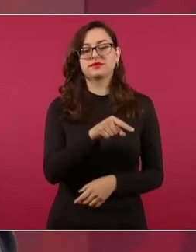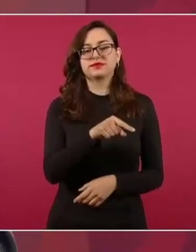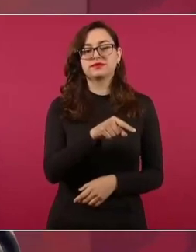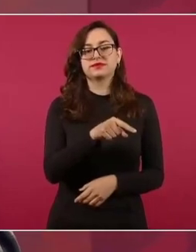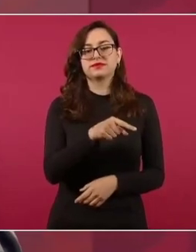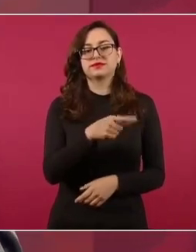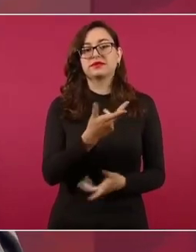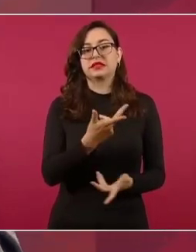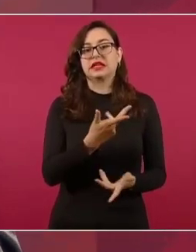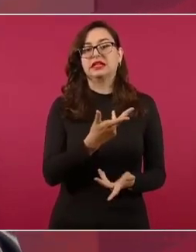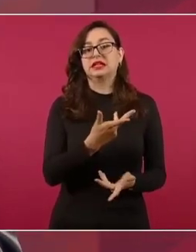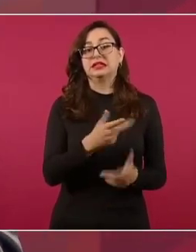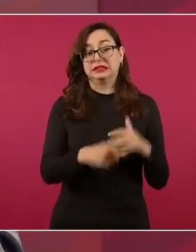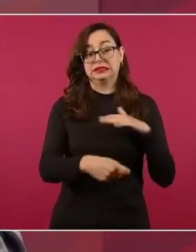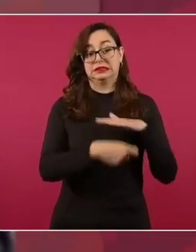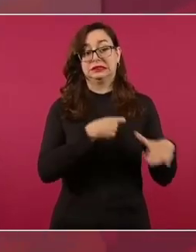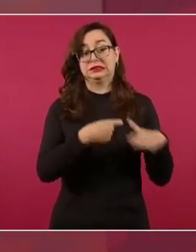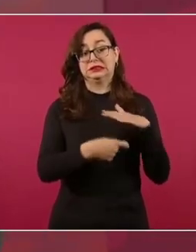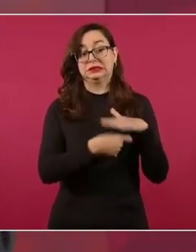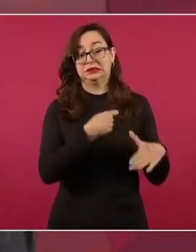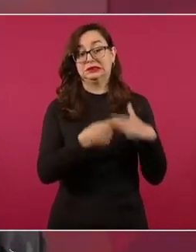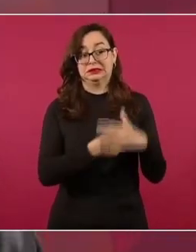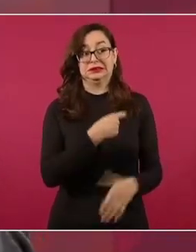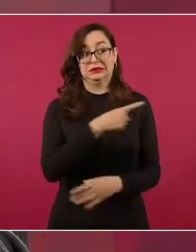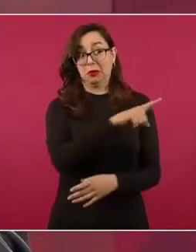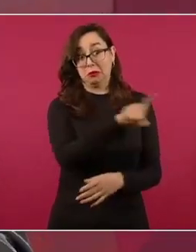los mochis, ¿eh? O sea, para que…